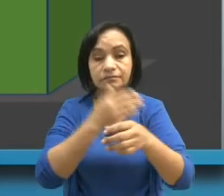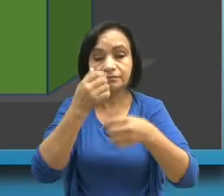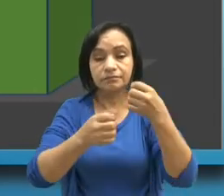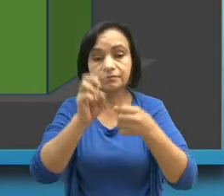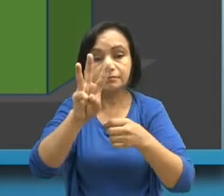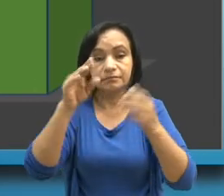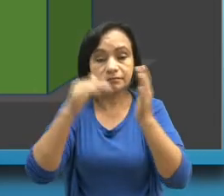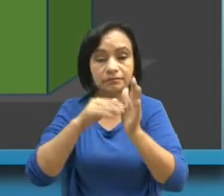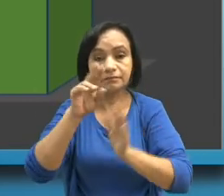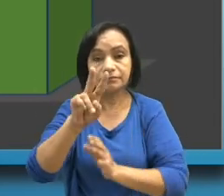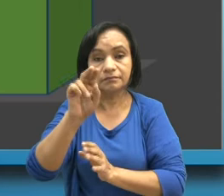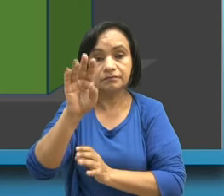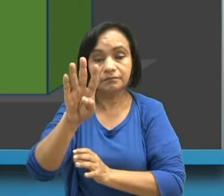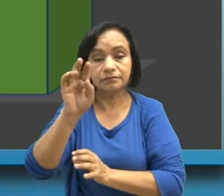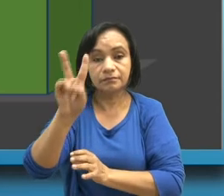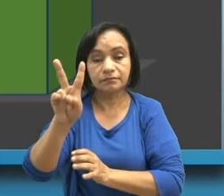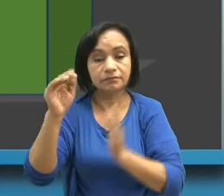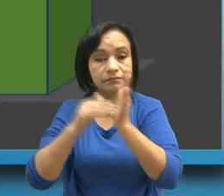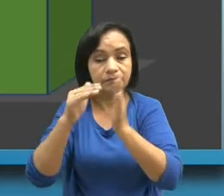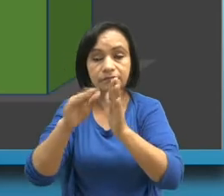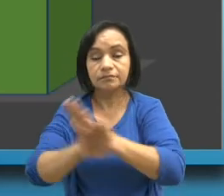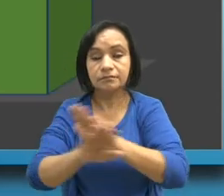unos 3.242 millones ya en el cierre.